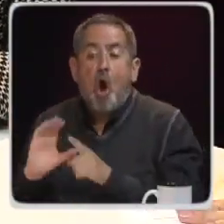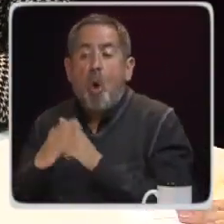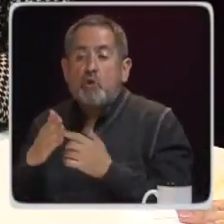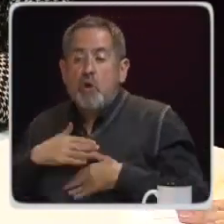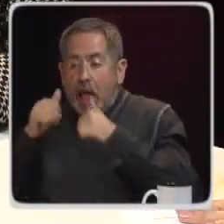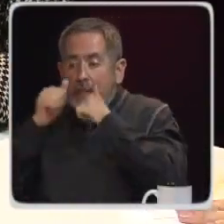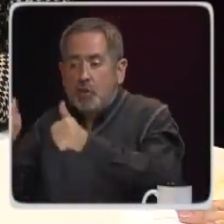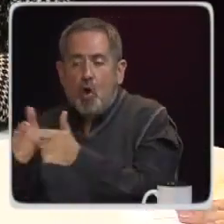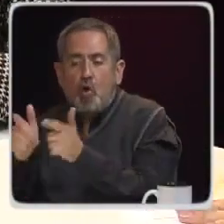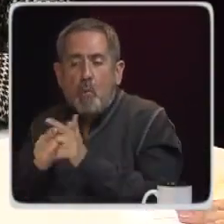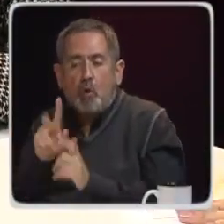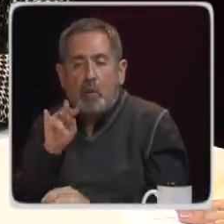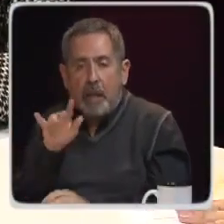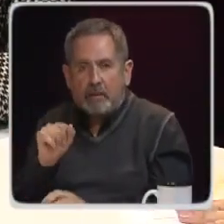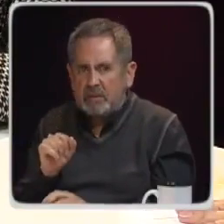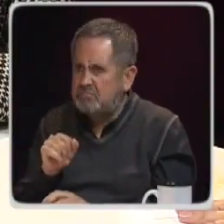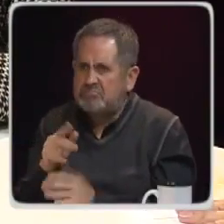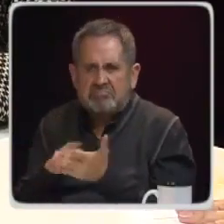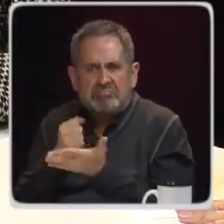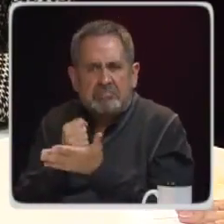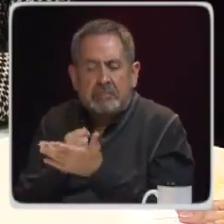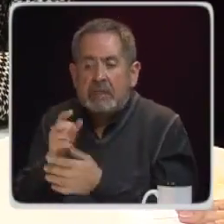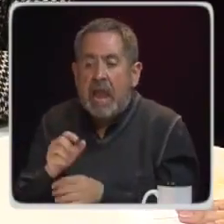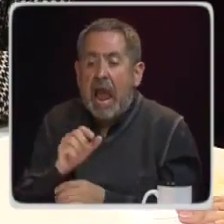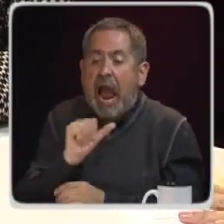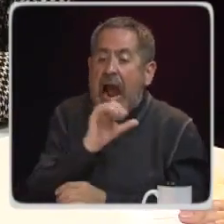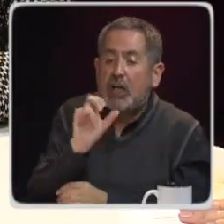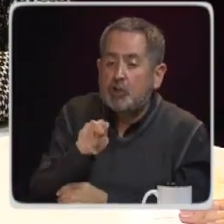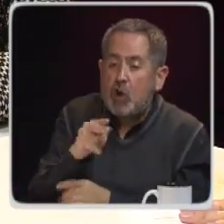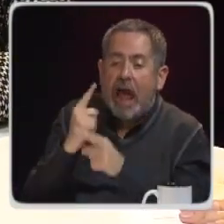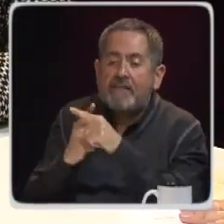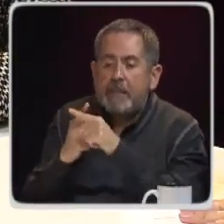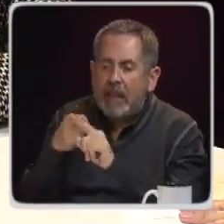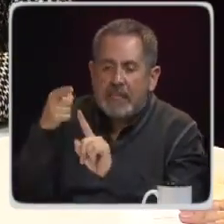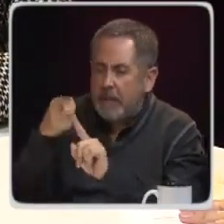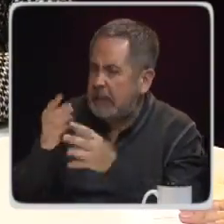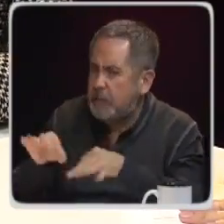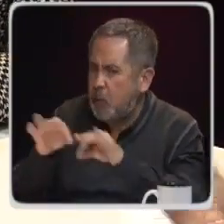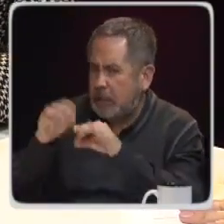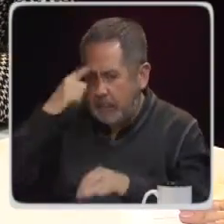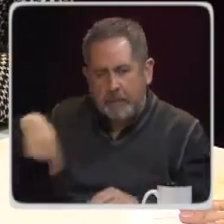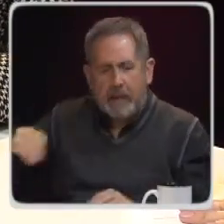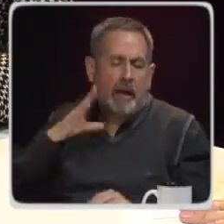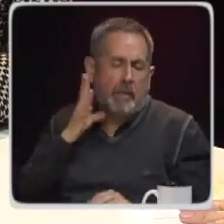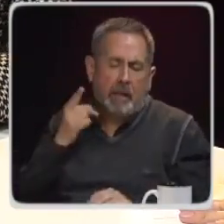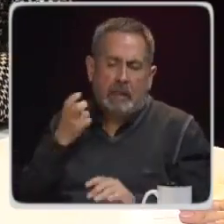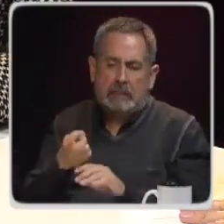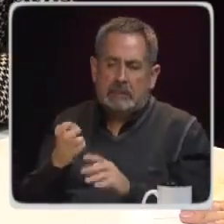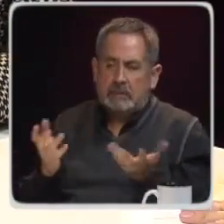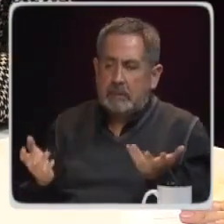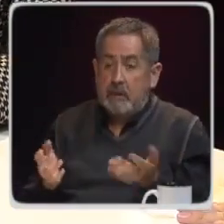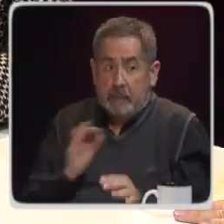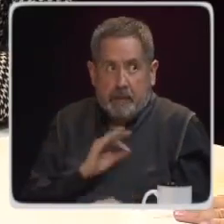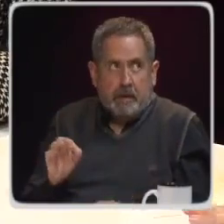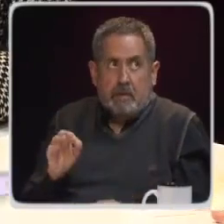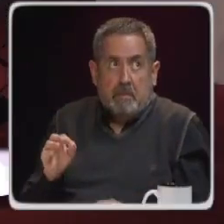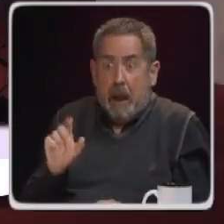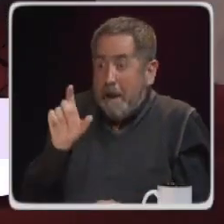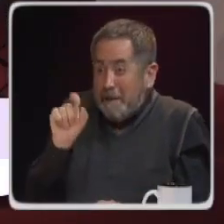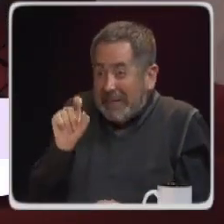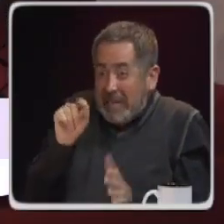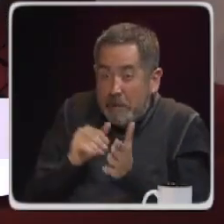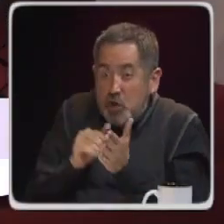Por ejemplo, en el tiempo se utilizaba esta seña de teléfono y utilizamos esta seña de teléfono porque le dábamos rueda así, pero